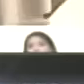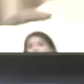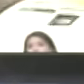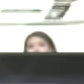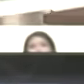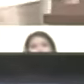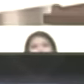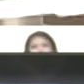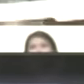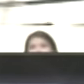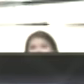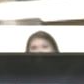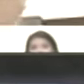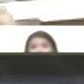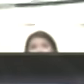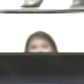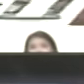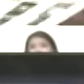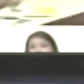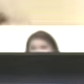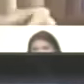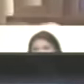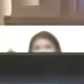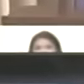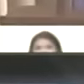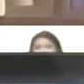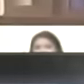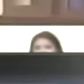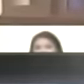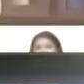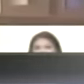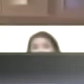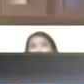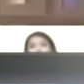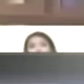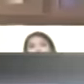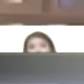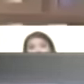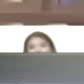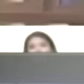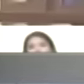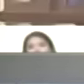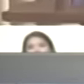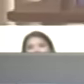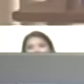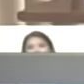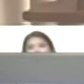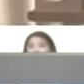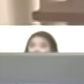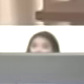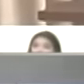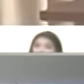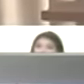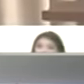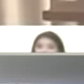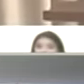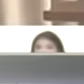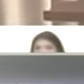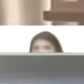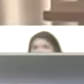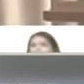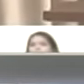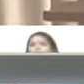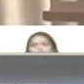documentados, todos tienen una ficha con sus fotos de las 42. En esta tenemos, por ejemplo, lo que